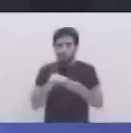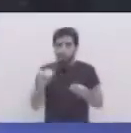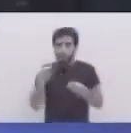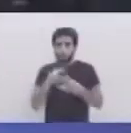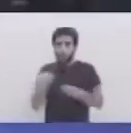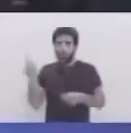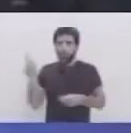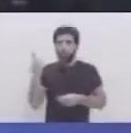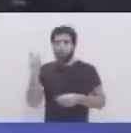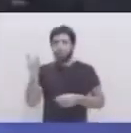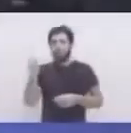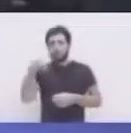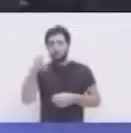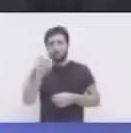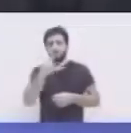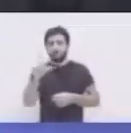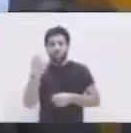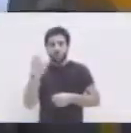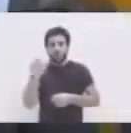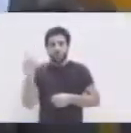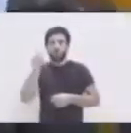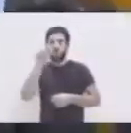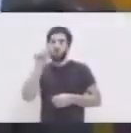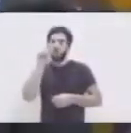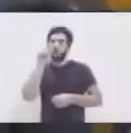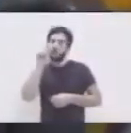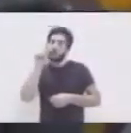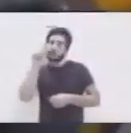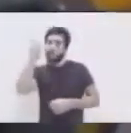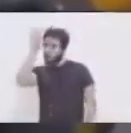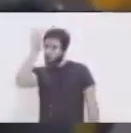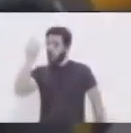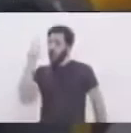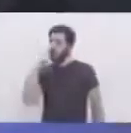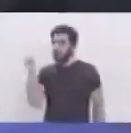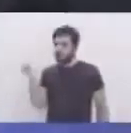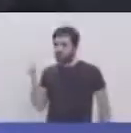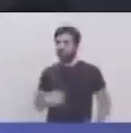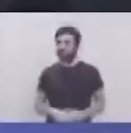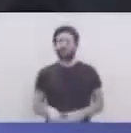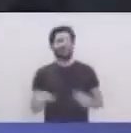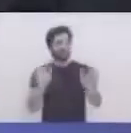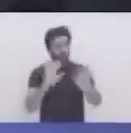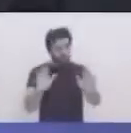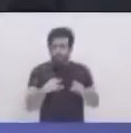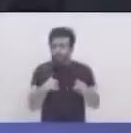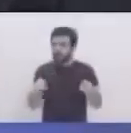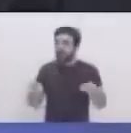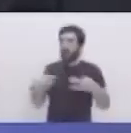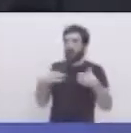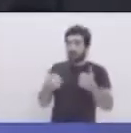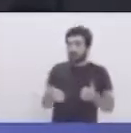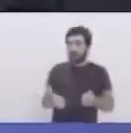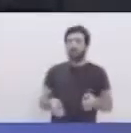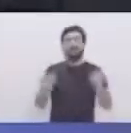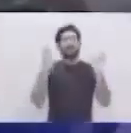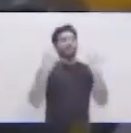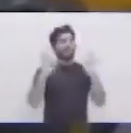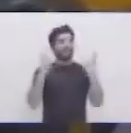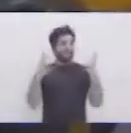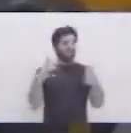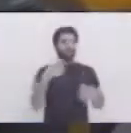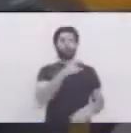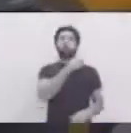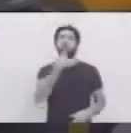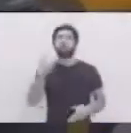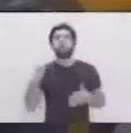acompáñenos. Hola amigas y amigos, bienvenidos a este momento del cuento. Hola André, hola Claudia, ¿cómo están? Bien. Excelente,